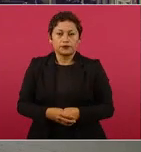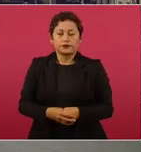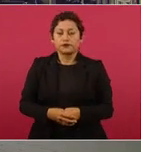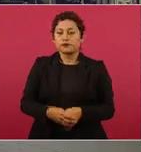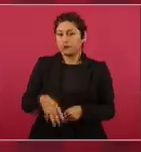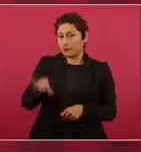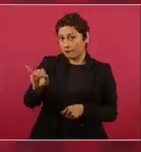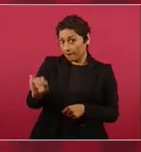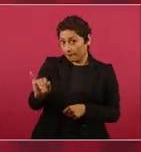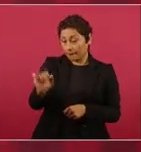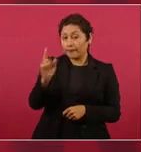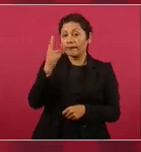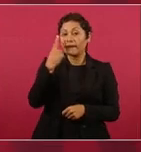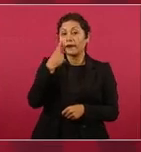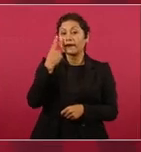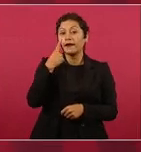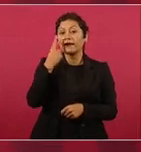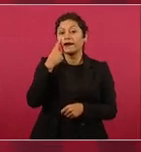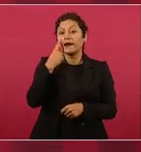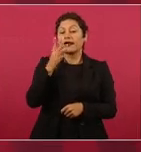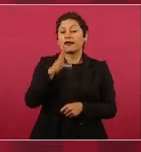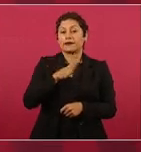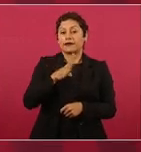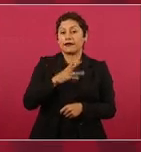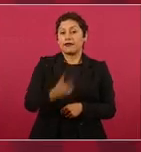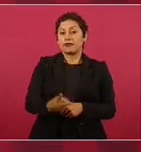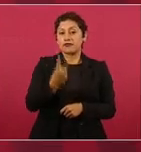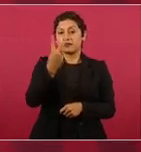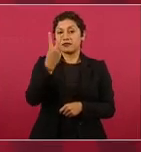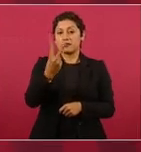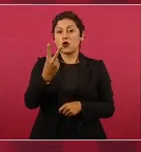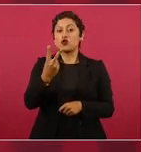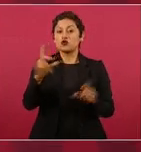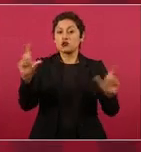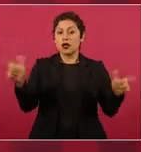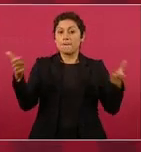dos tipos de inversiones.